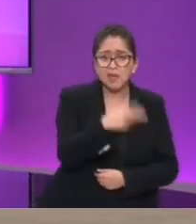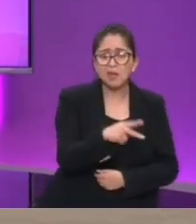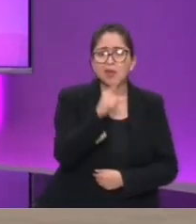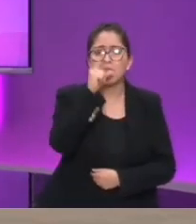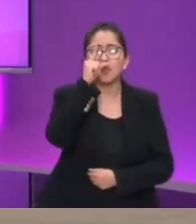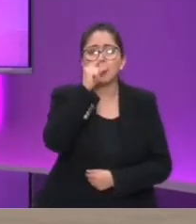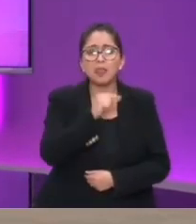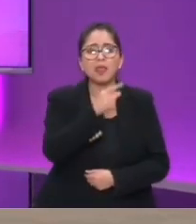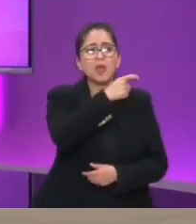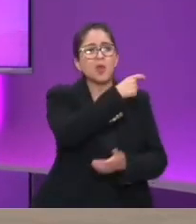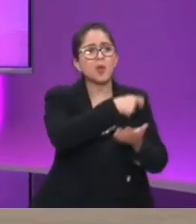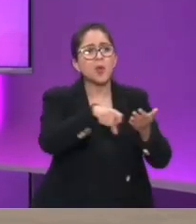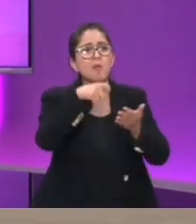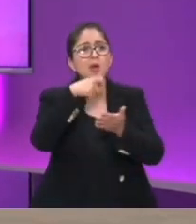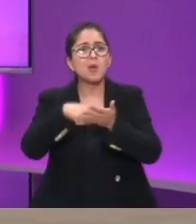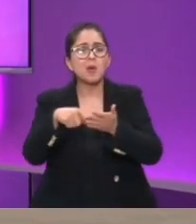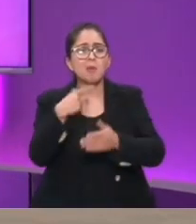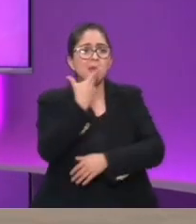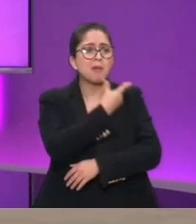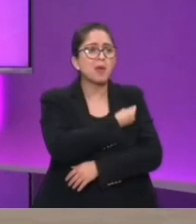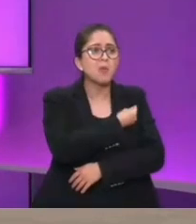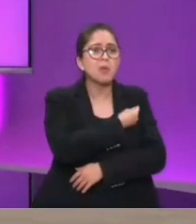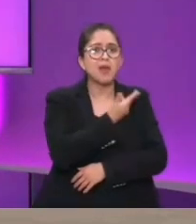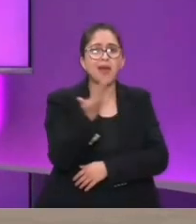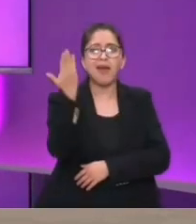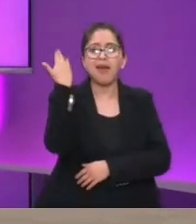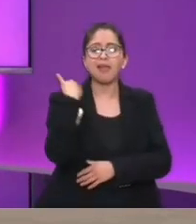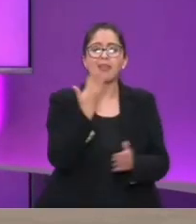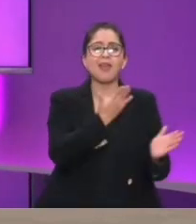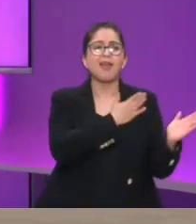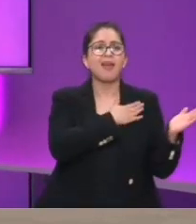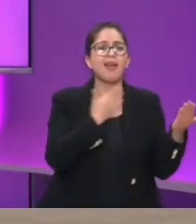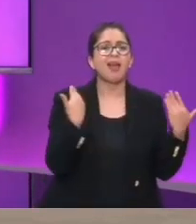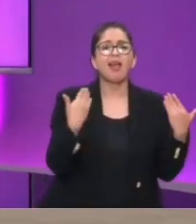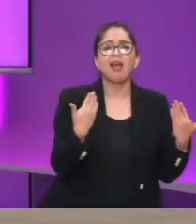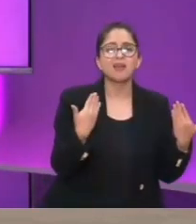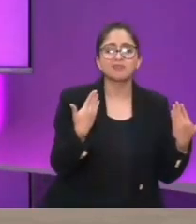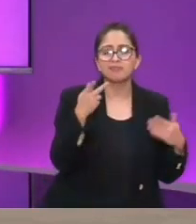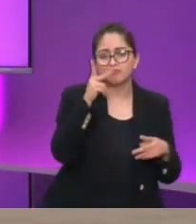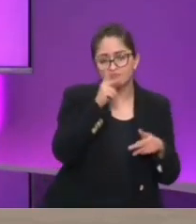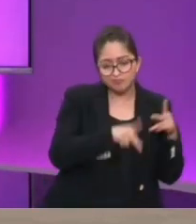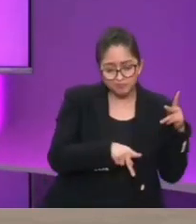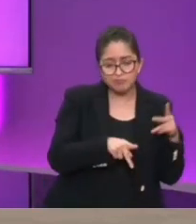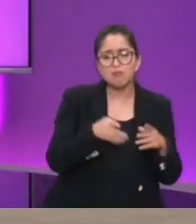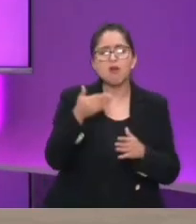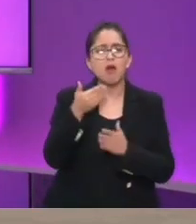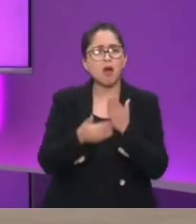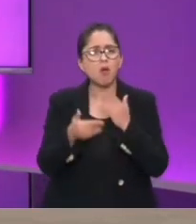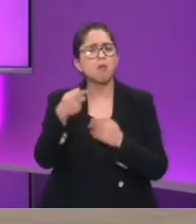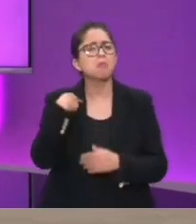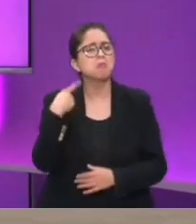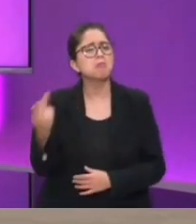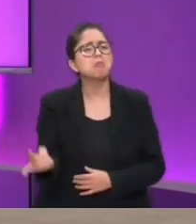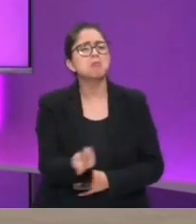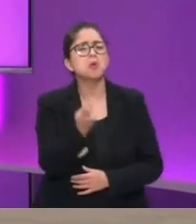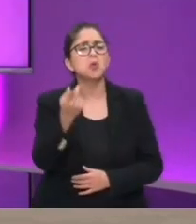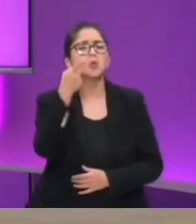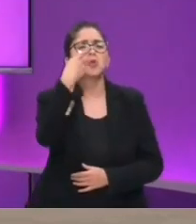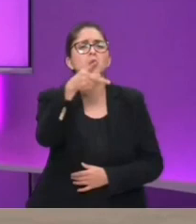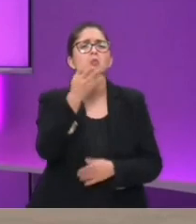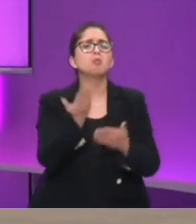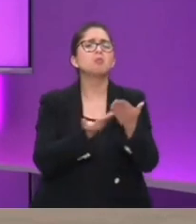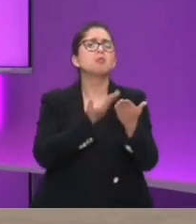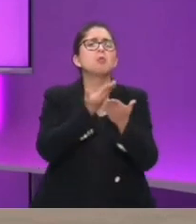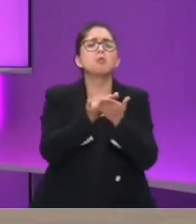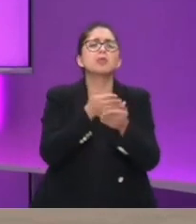que había prometido. Y si ustedes, ¿qué propondrían para enfrentar esta situación en México, dado que